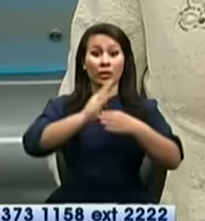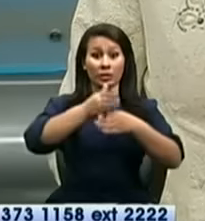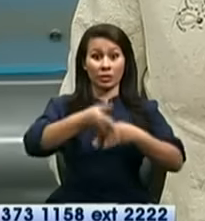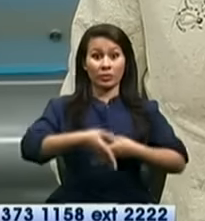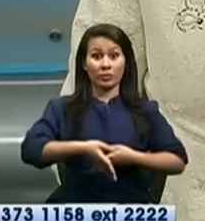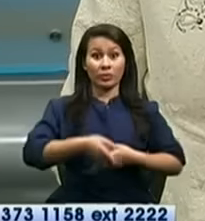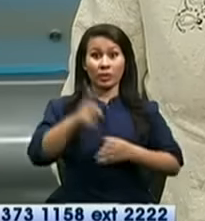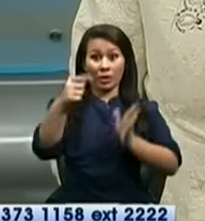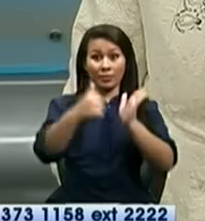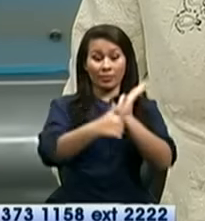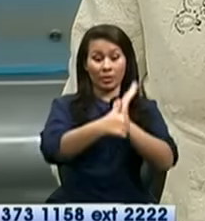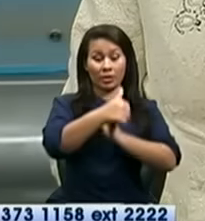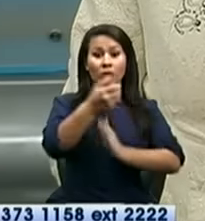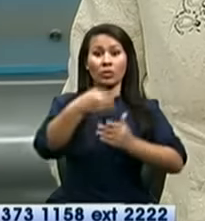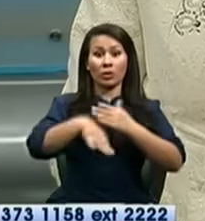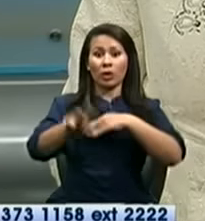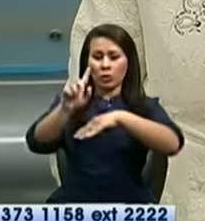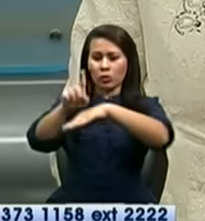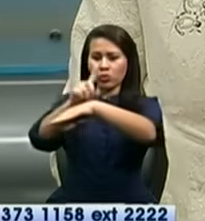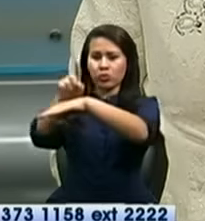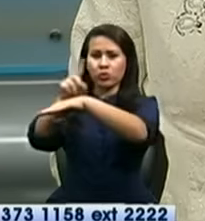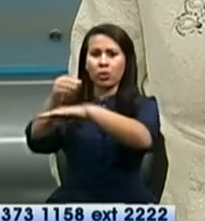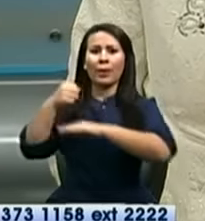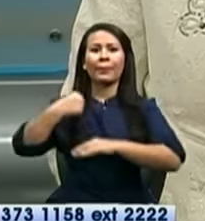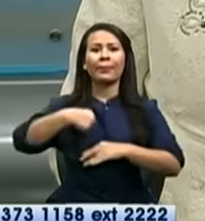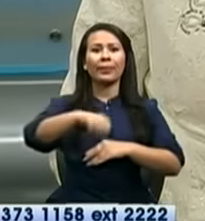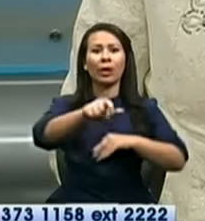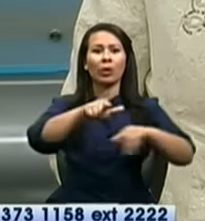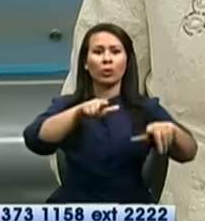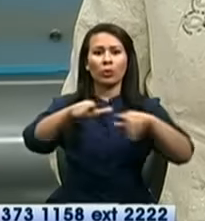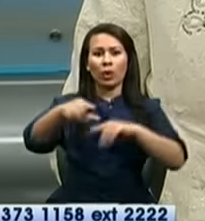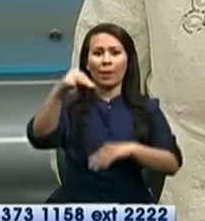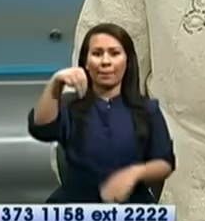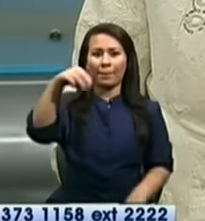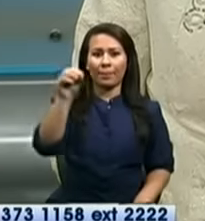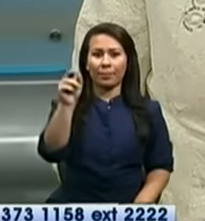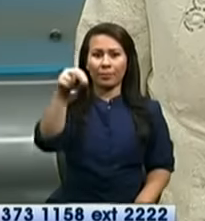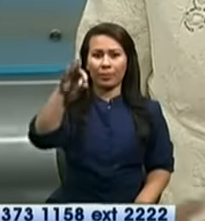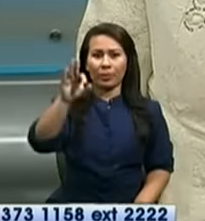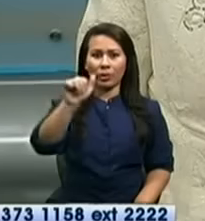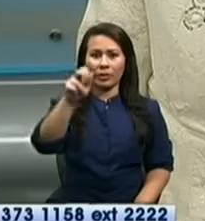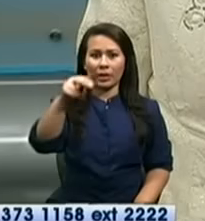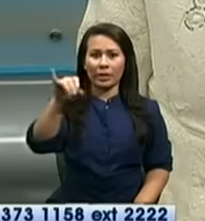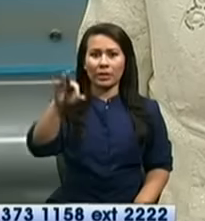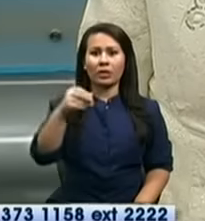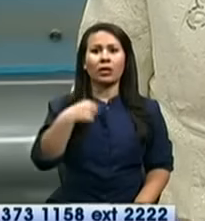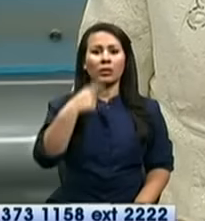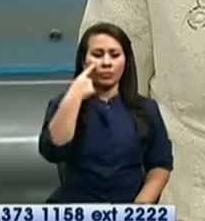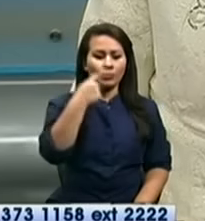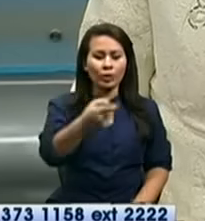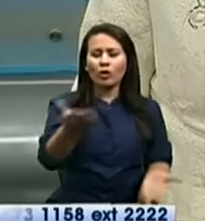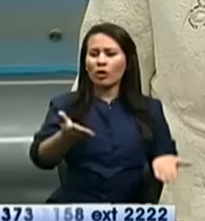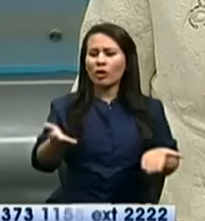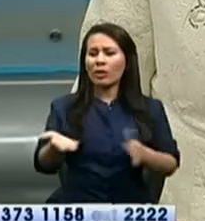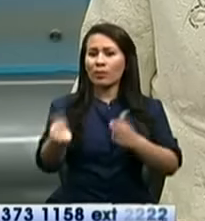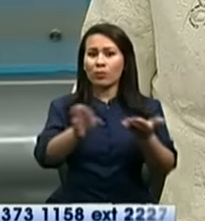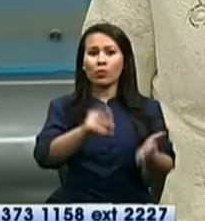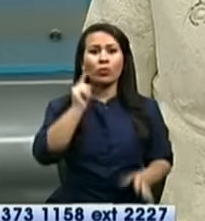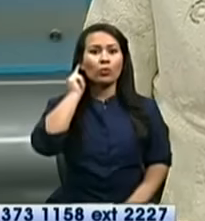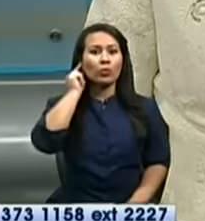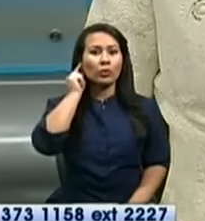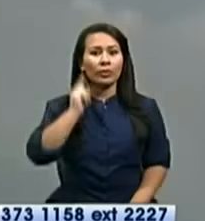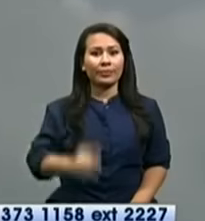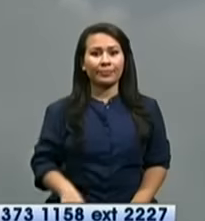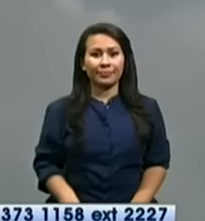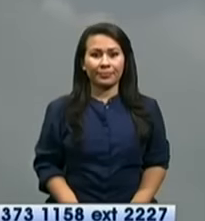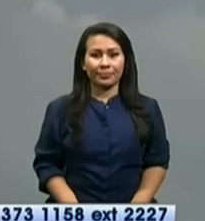Posteriormente, el ministro del Interior se trasladó a la comuna Montañita y realizó un recorrido por el sitio donde habría ocurrido el crimen.